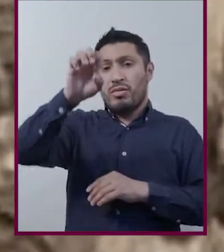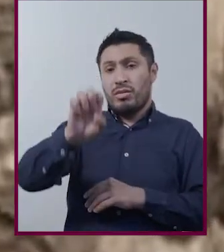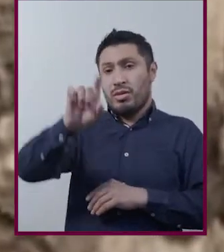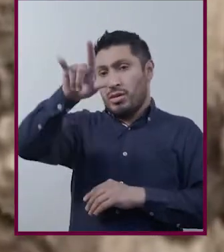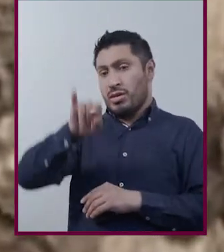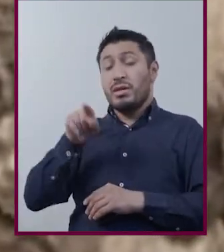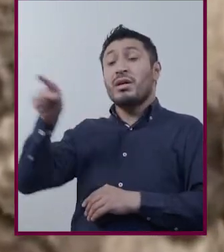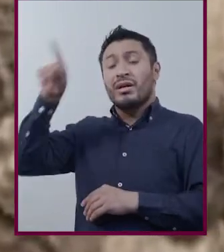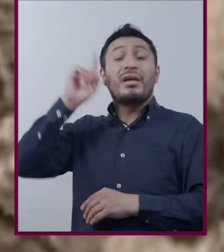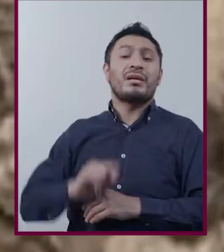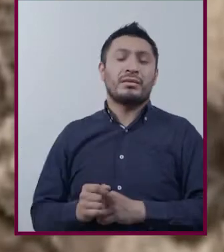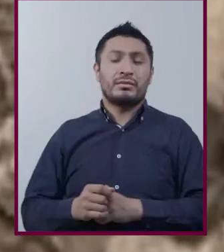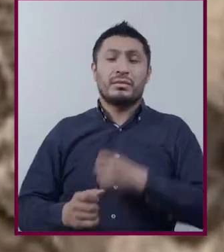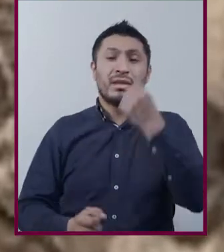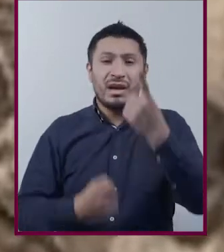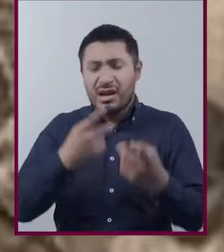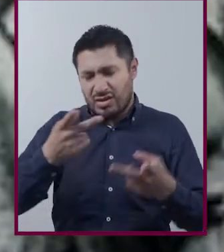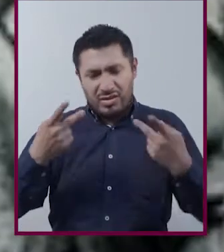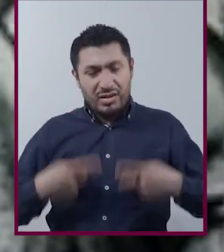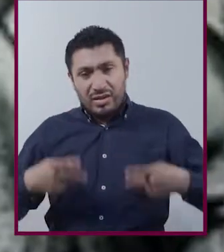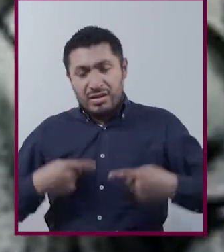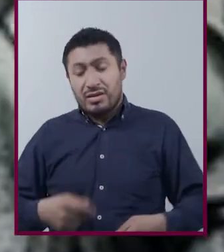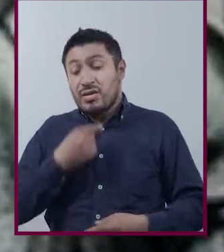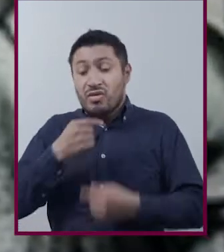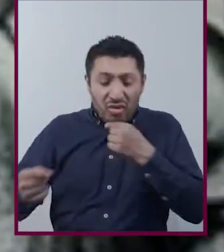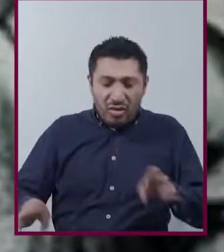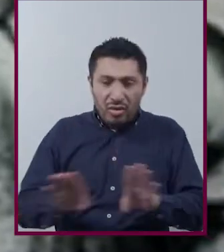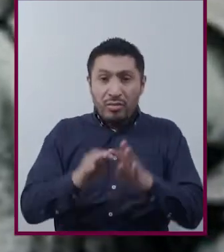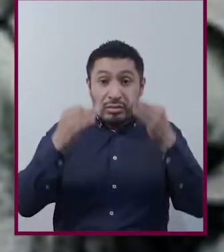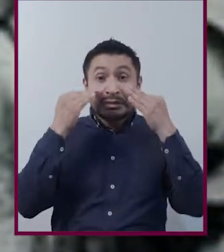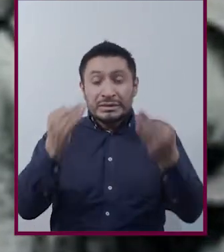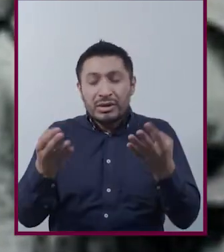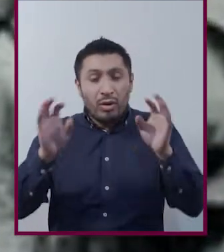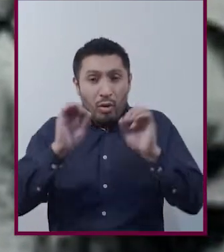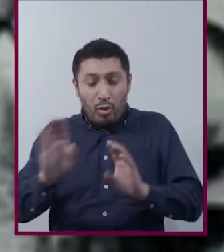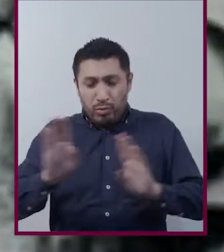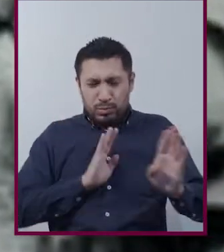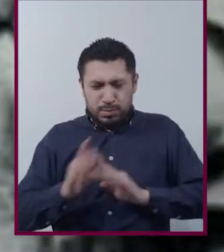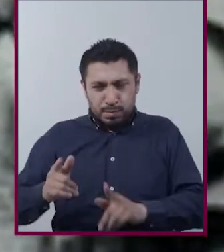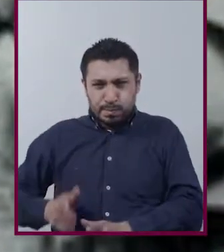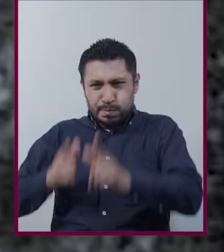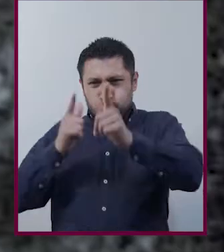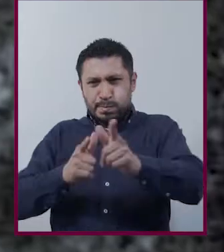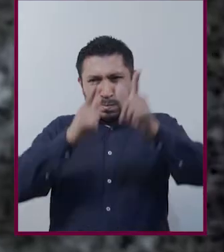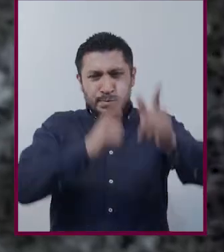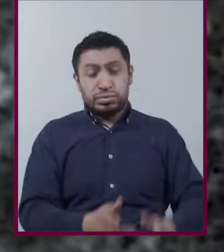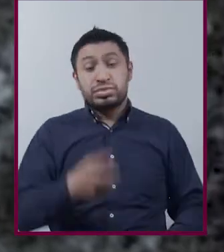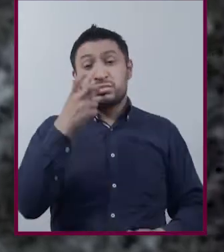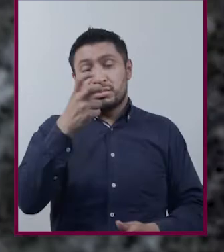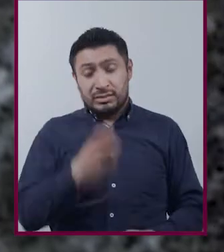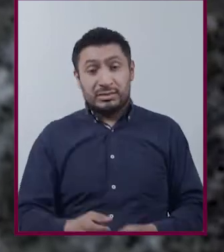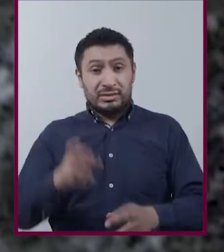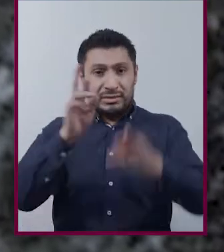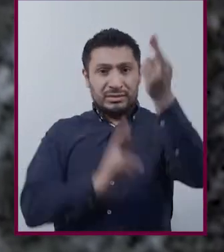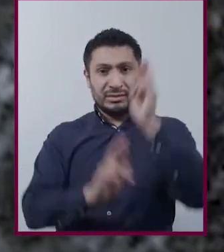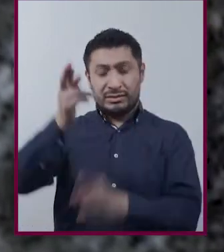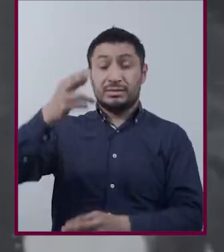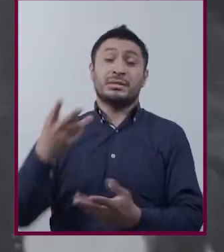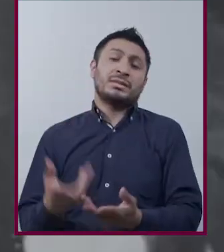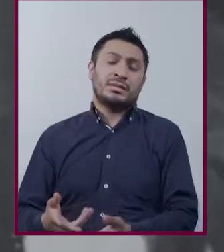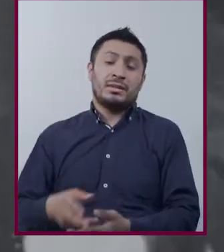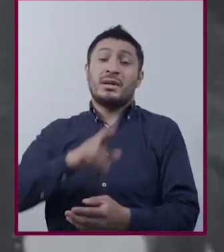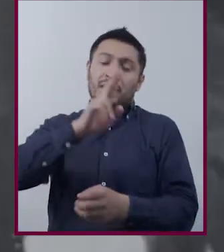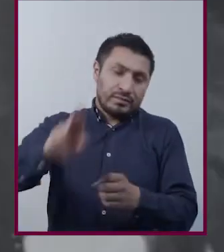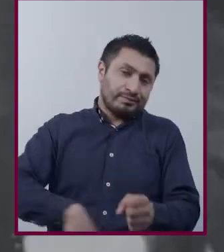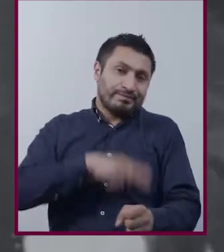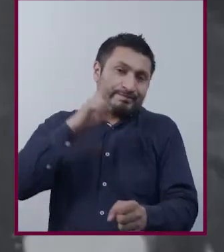Campobello. Unos y otras fueron testigos o protagonistas de los acontecimientos de la época. Por tal razón, no es extraño